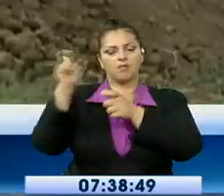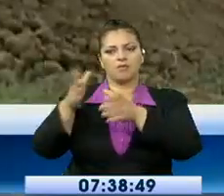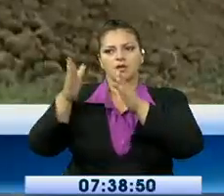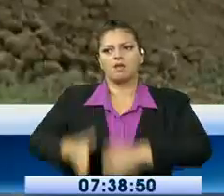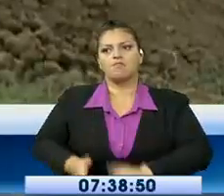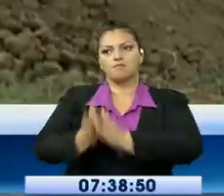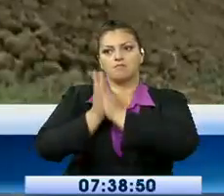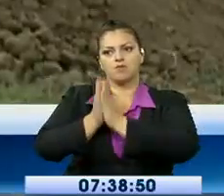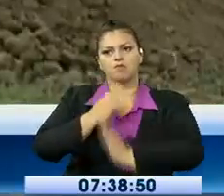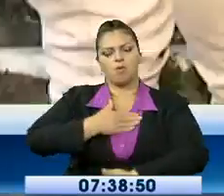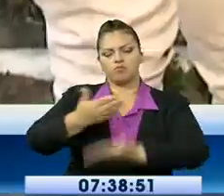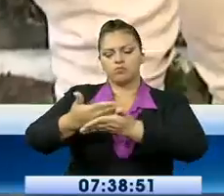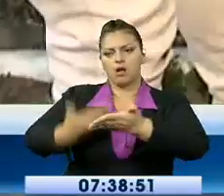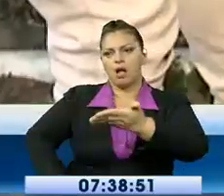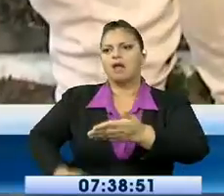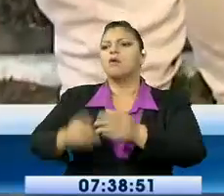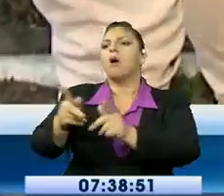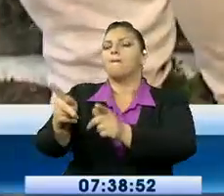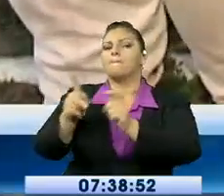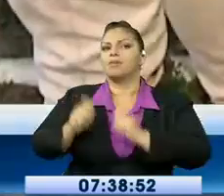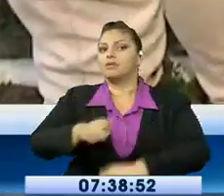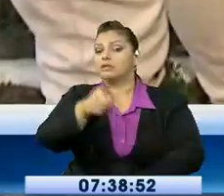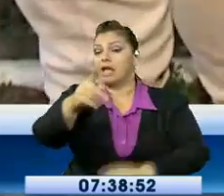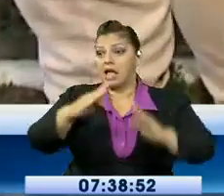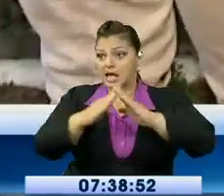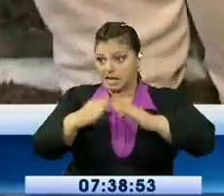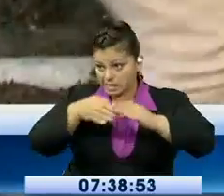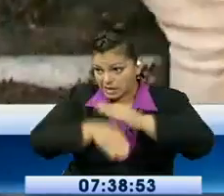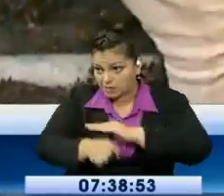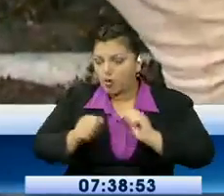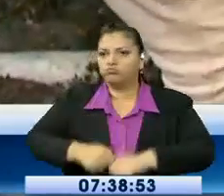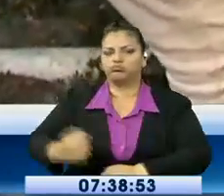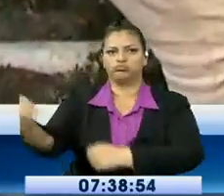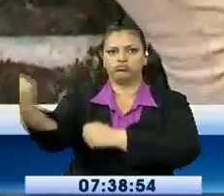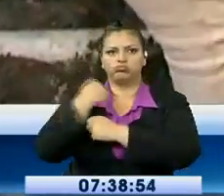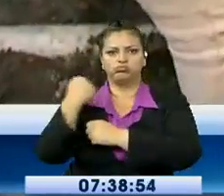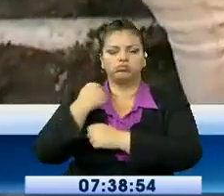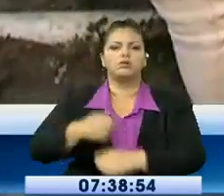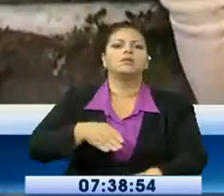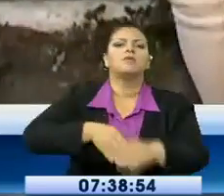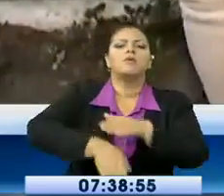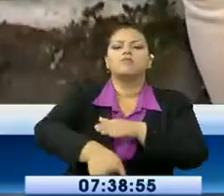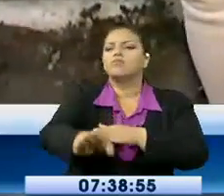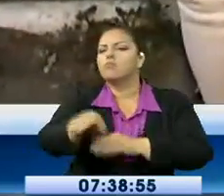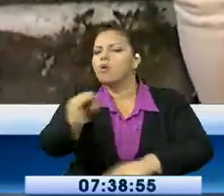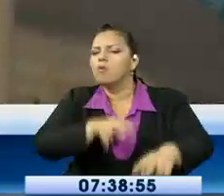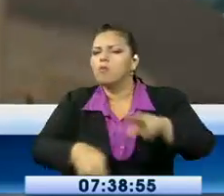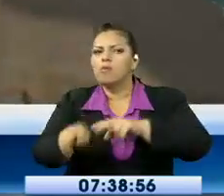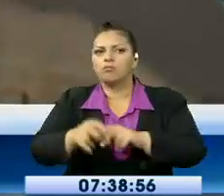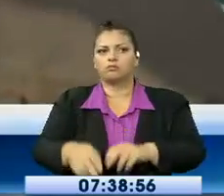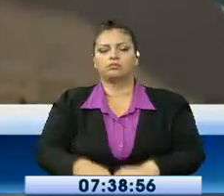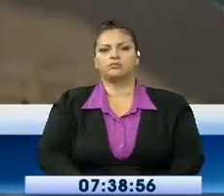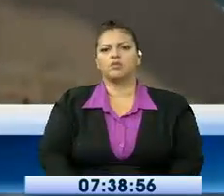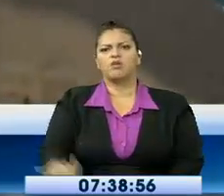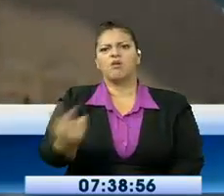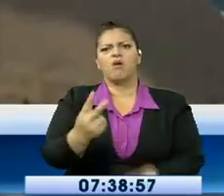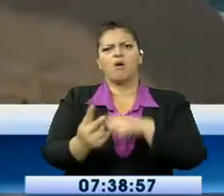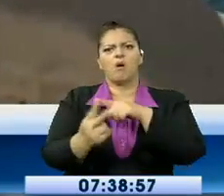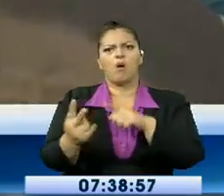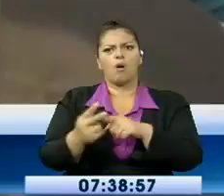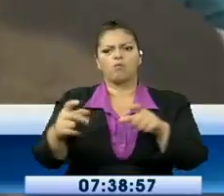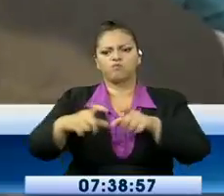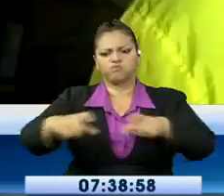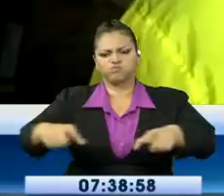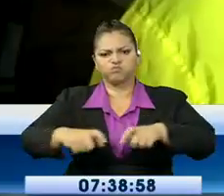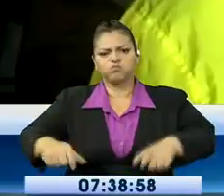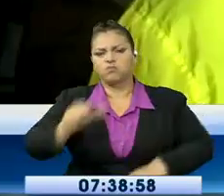en San Antonio de Pichincha. Cuando ingresaron, los policías encontraron a los dos extranjeros en plena planificación para entregar los paquetes de